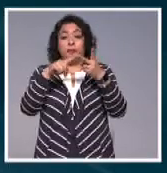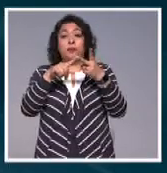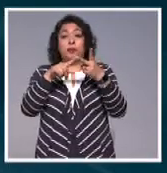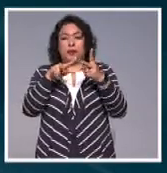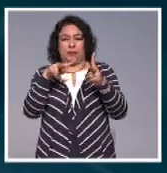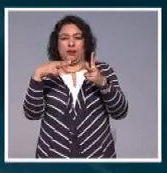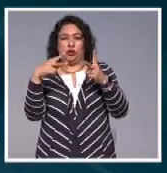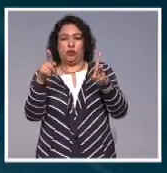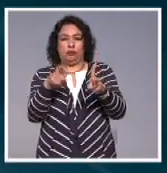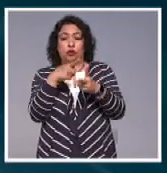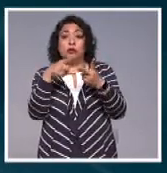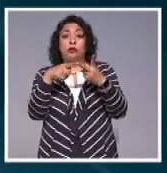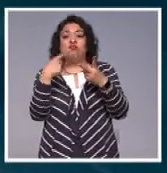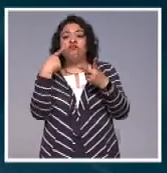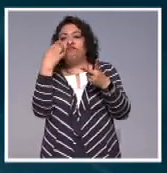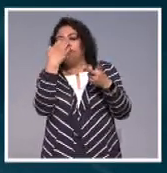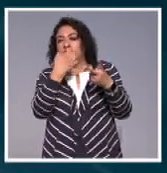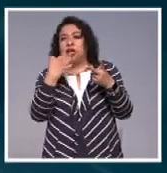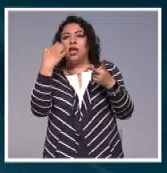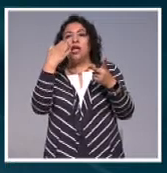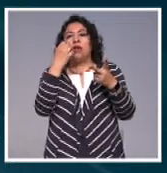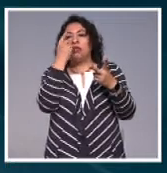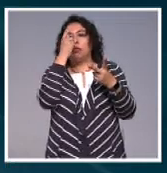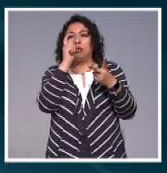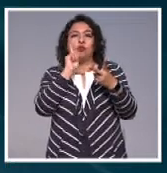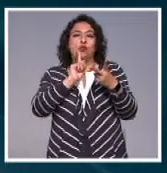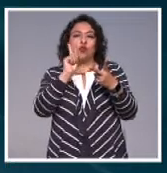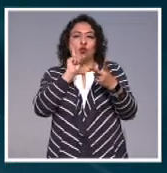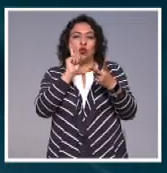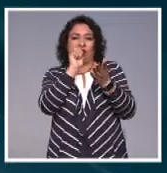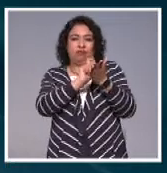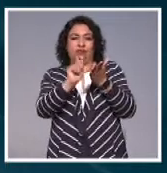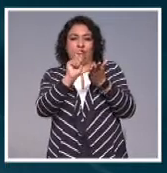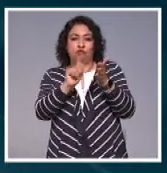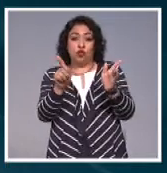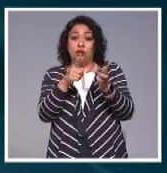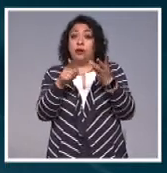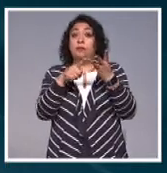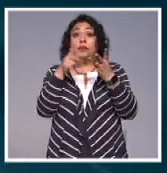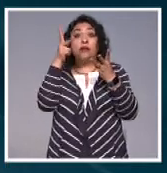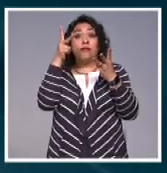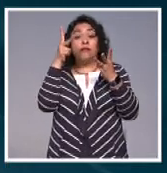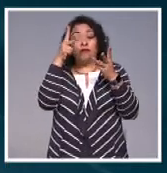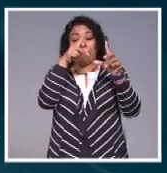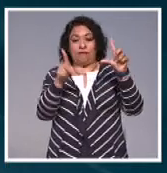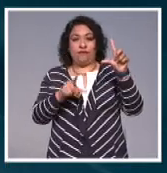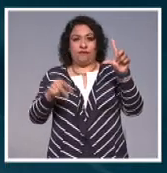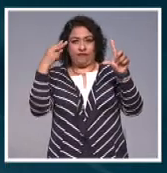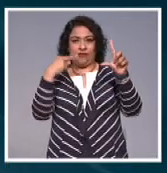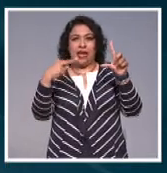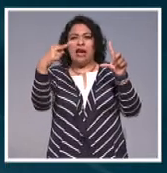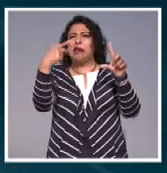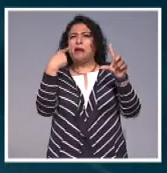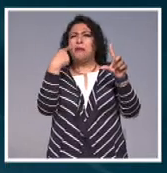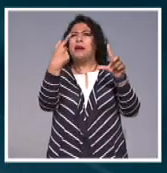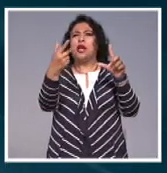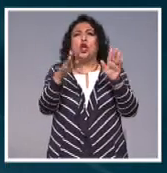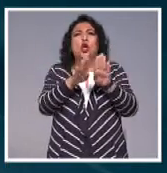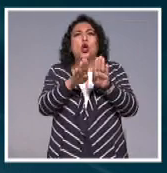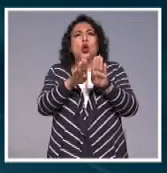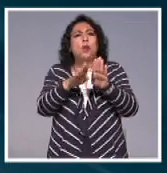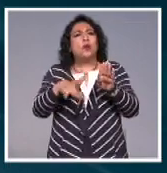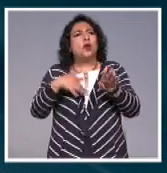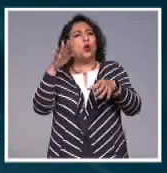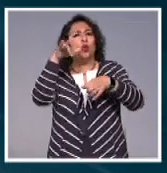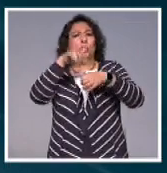Mirando Músicas, exploramos el universo de las compositoras y, por supuesto, haremos un viaje por la República Mexicana para saber cómo se vibra